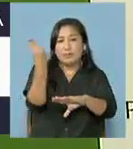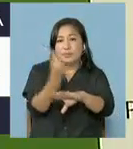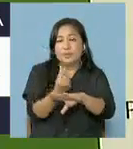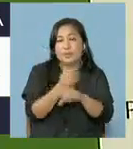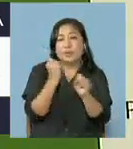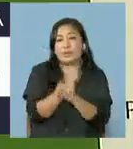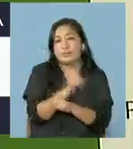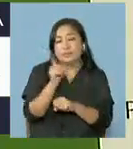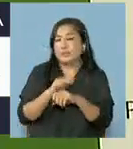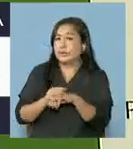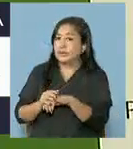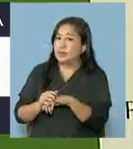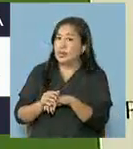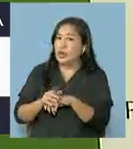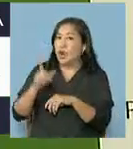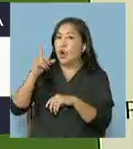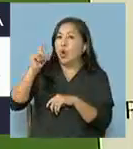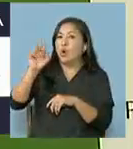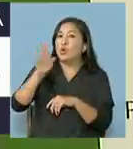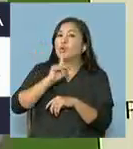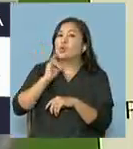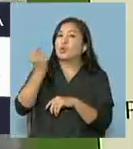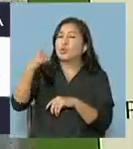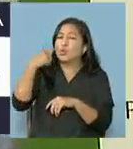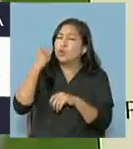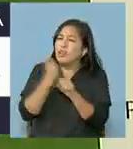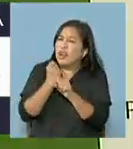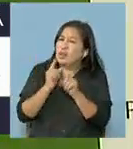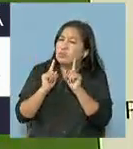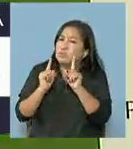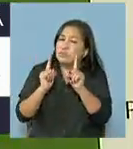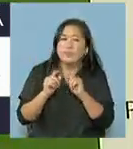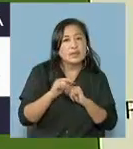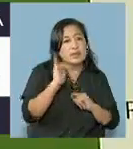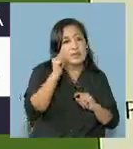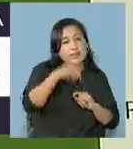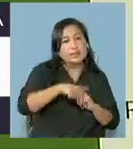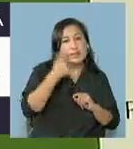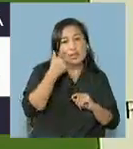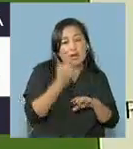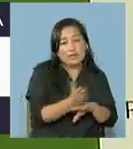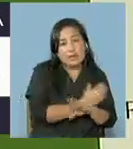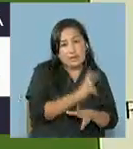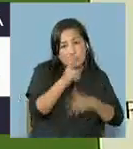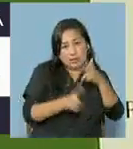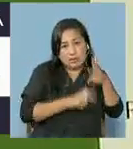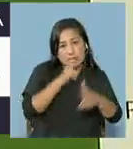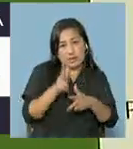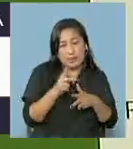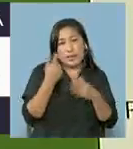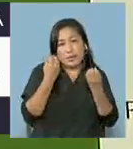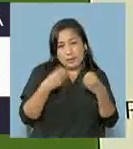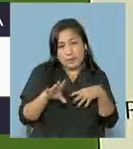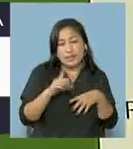trabajar en este sentido. Mientras tanto, Rafael Ortuño, que estaba ahí, ¿también va a continuar? Sí, él recién, como te digo,